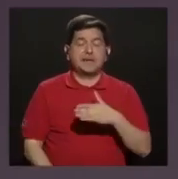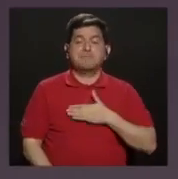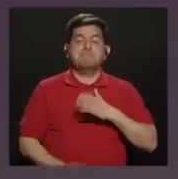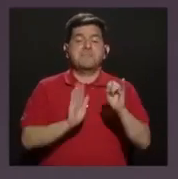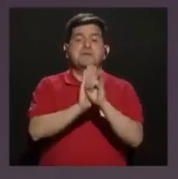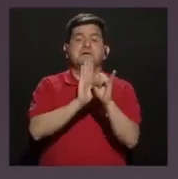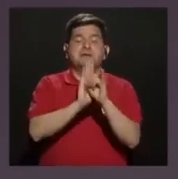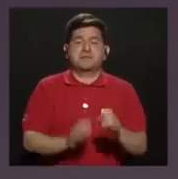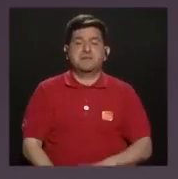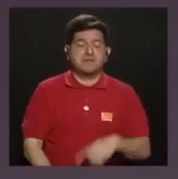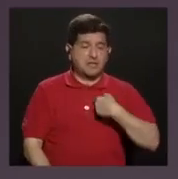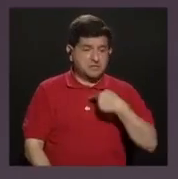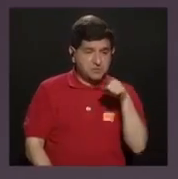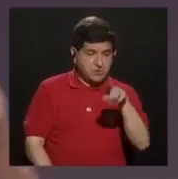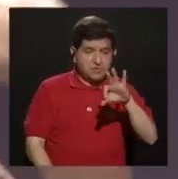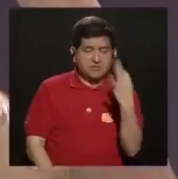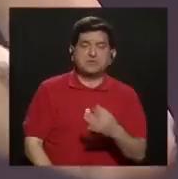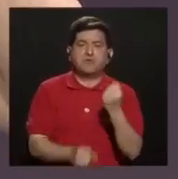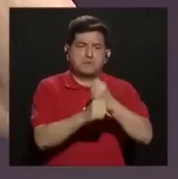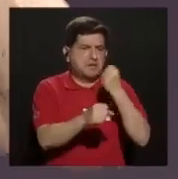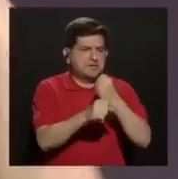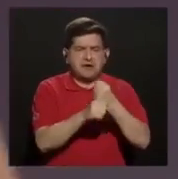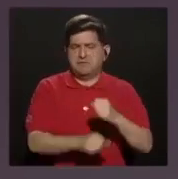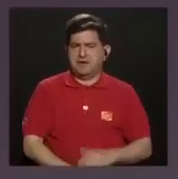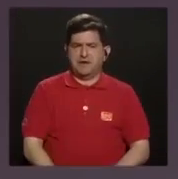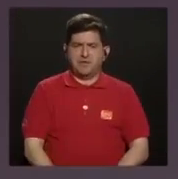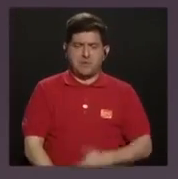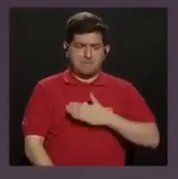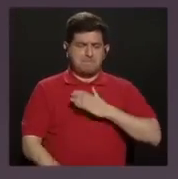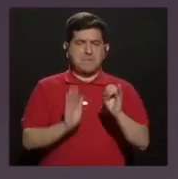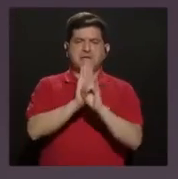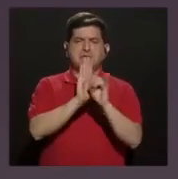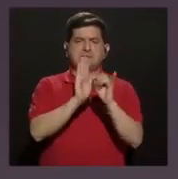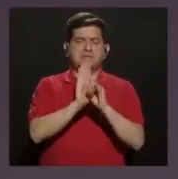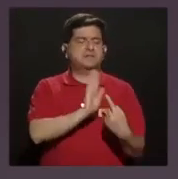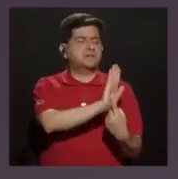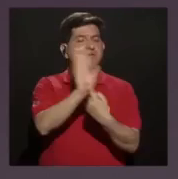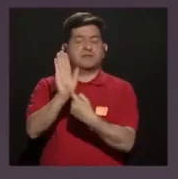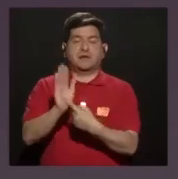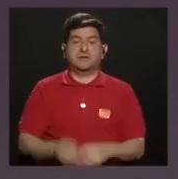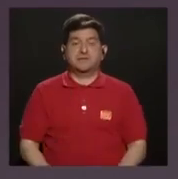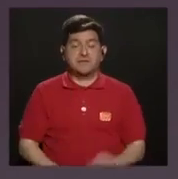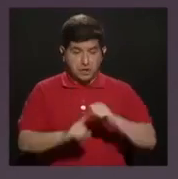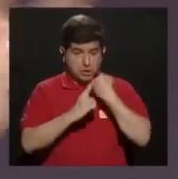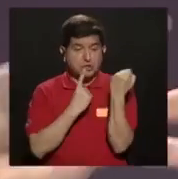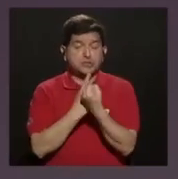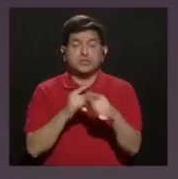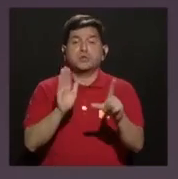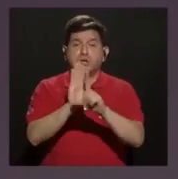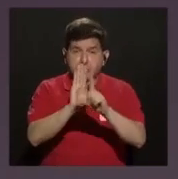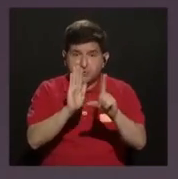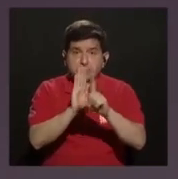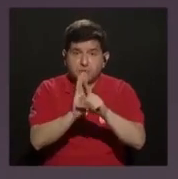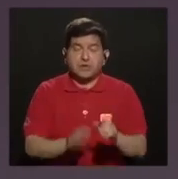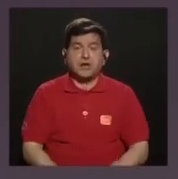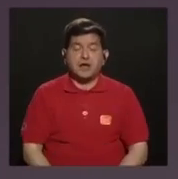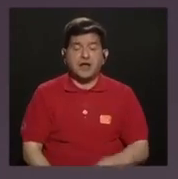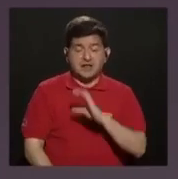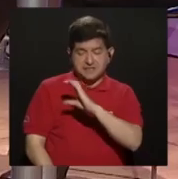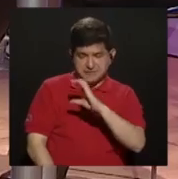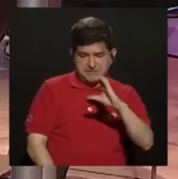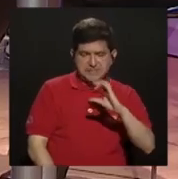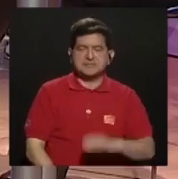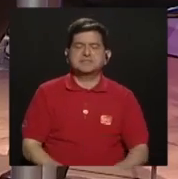gente y así es como yo me autoidentifico. Entonces, es un tema de información. Legalmente todavía, de primera mano, tenemos el conocido